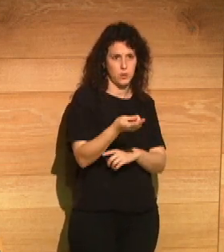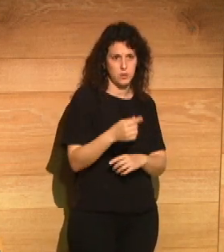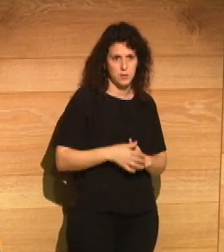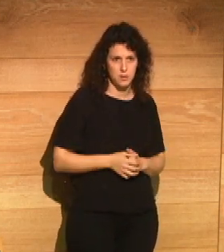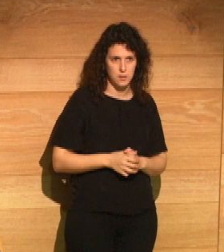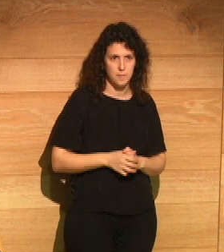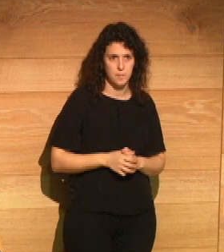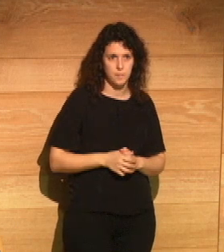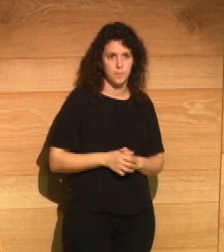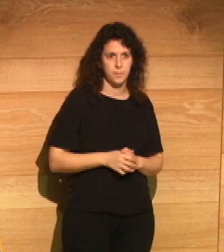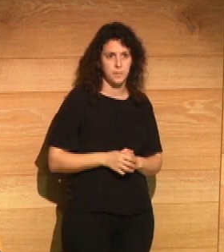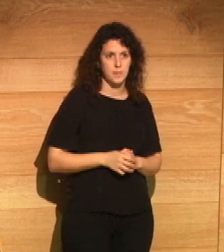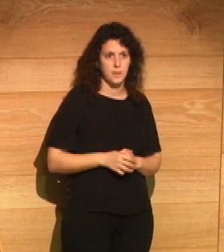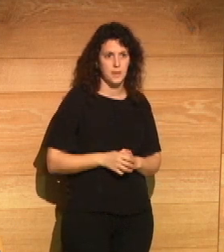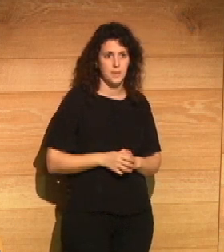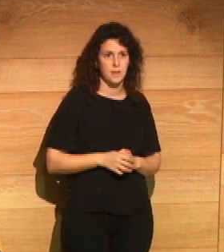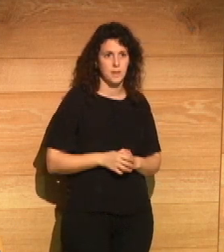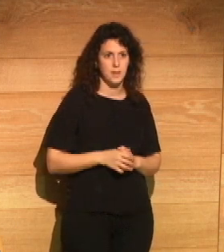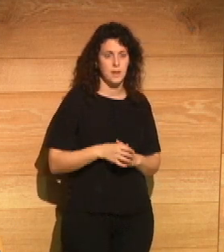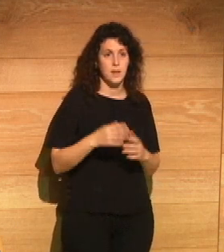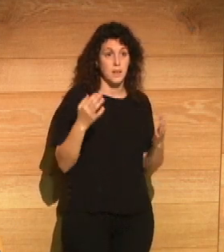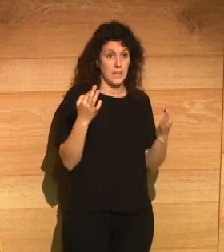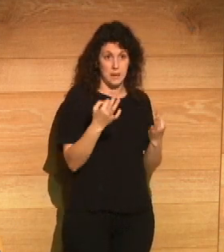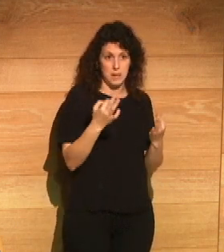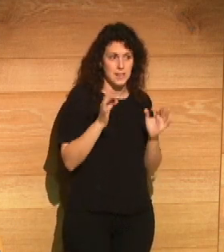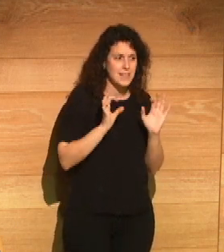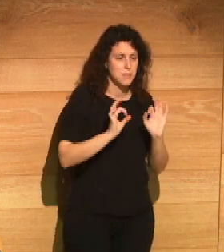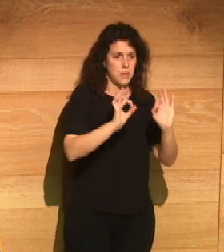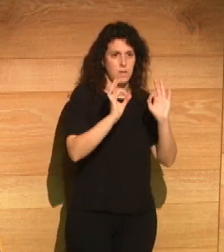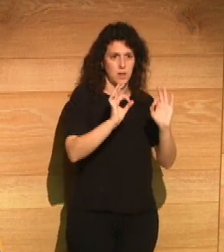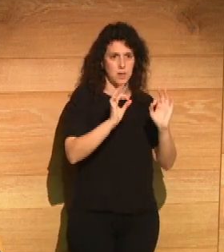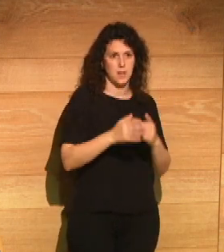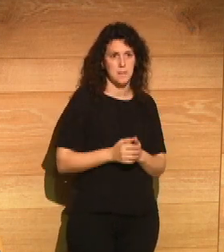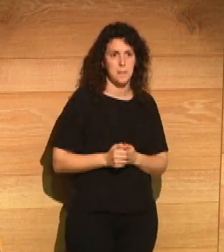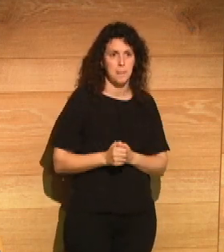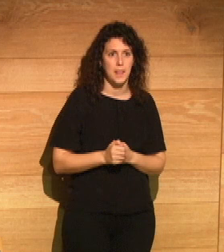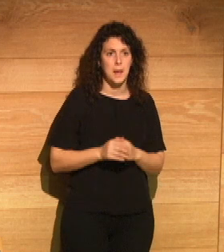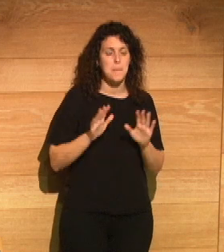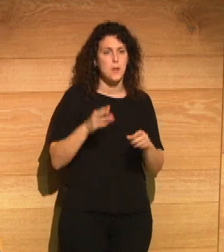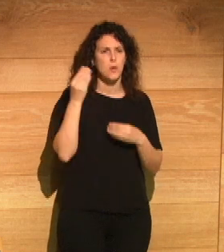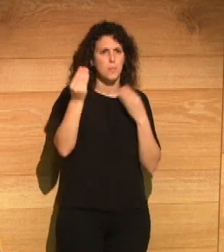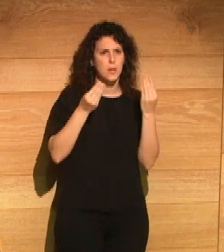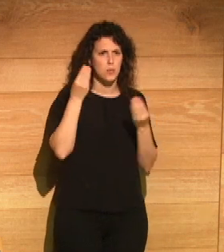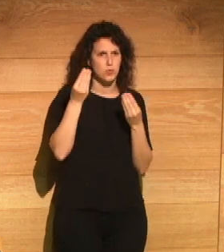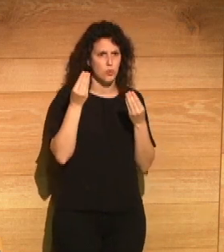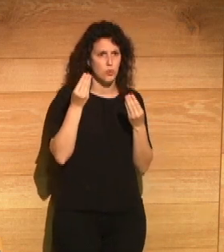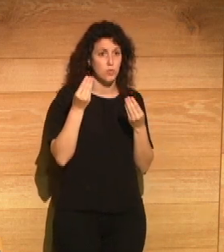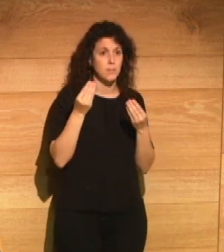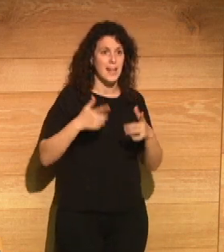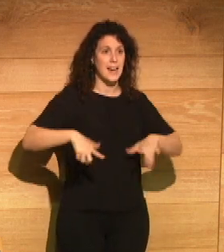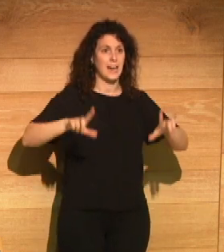se enteren solos de qué le pasa específicamente, digamos, ¿no? pero creo que hay en su